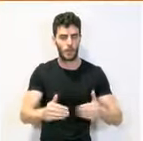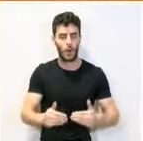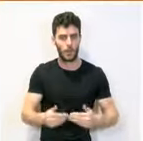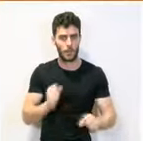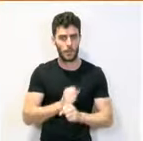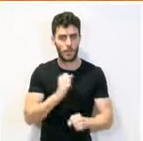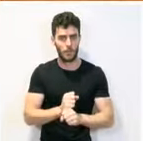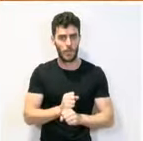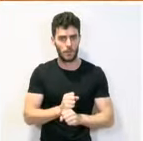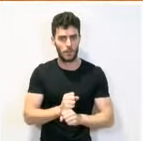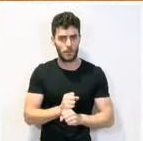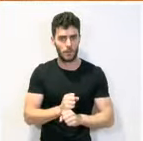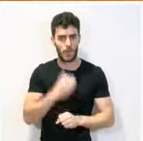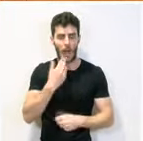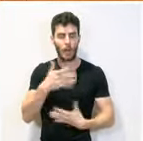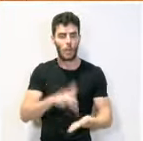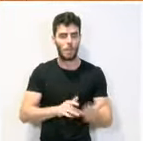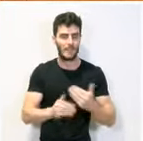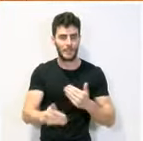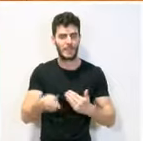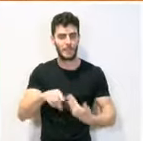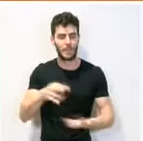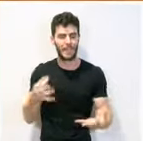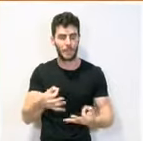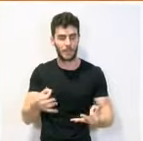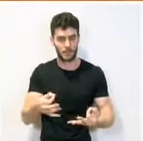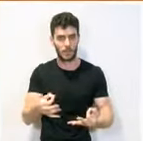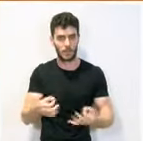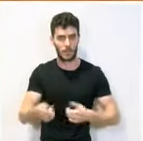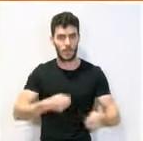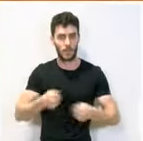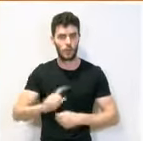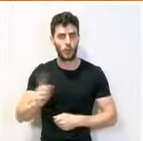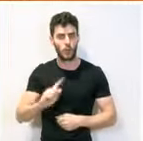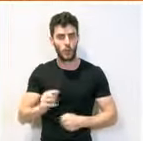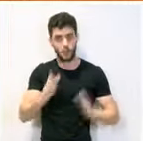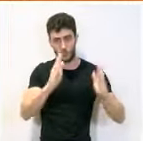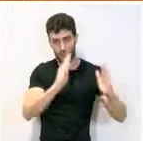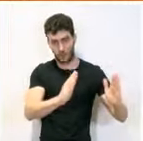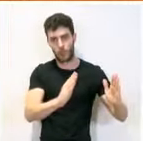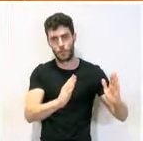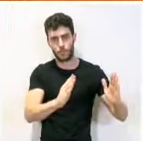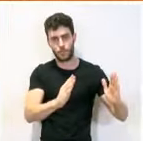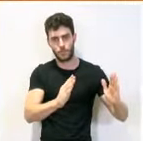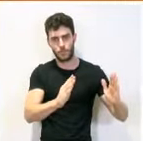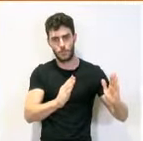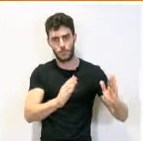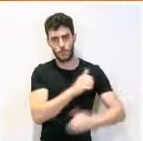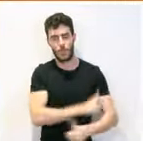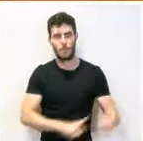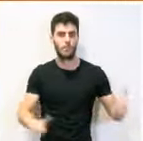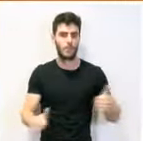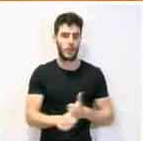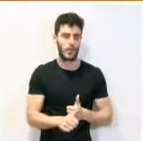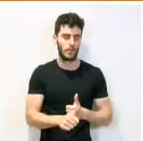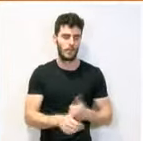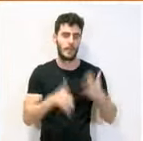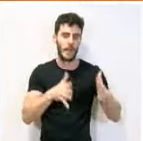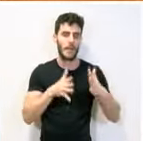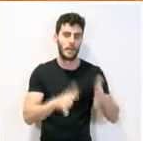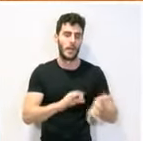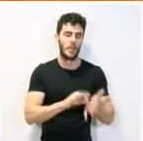empleo. Algo pasará. Y lo que pasa es que no se controla. Por un lado, que la prioridad debe estar en la atención